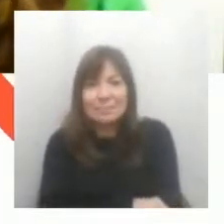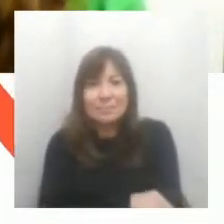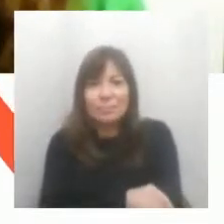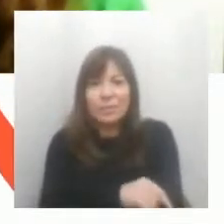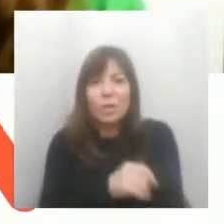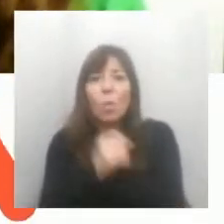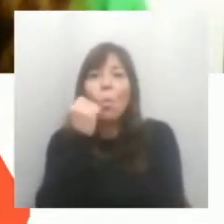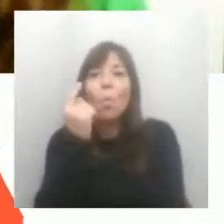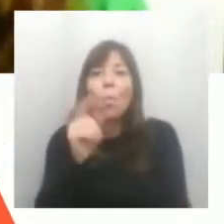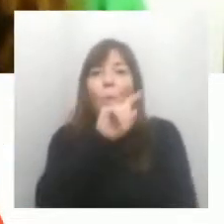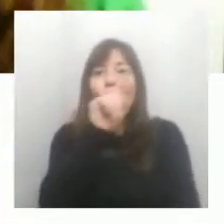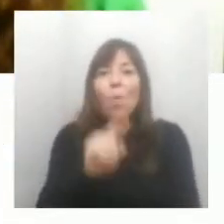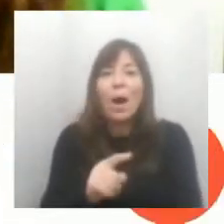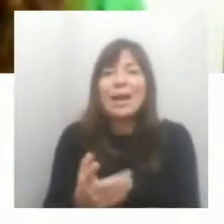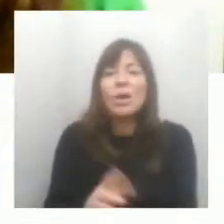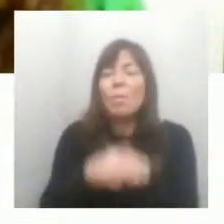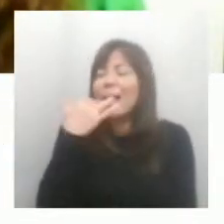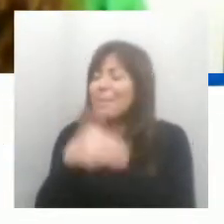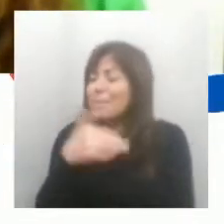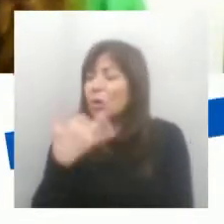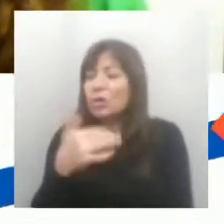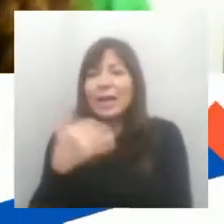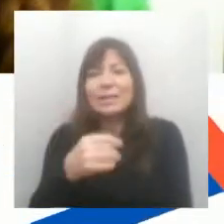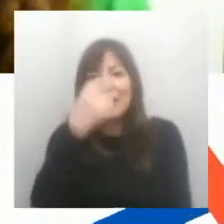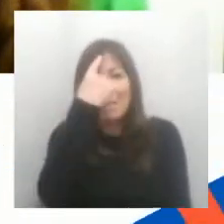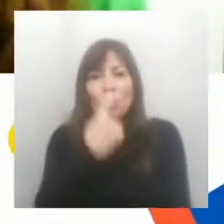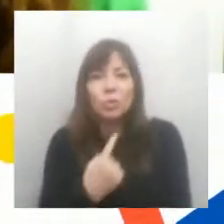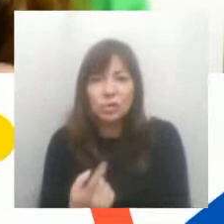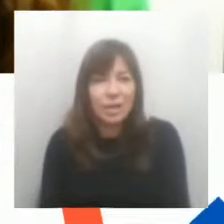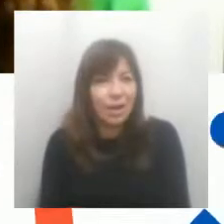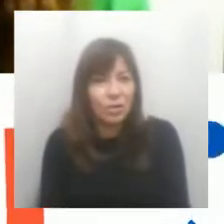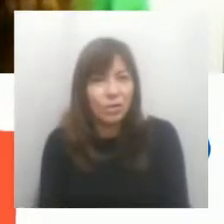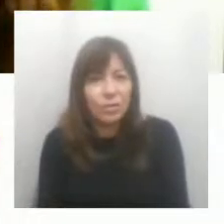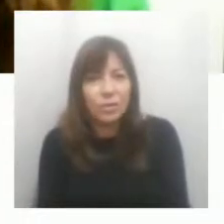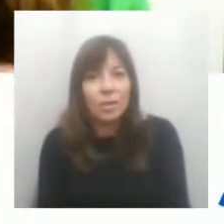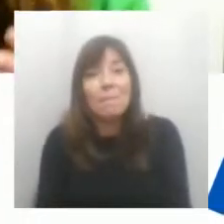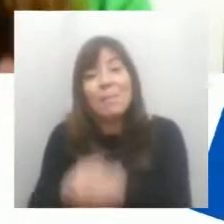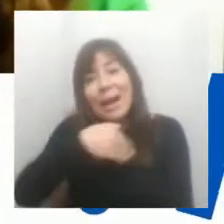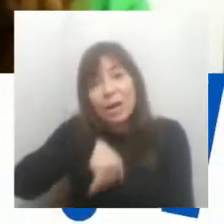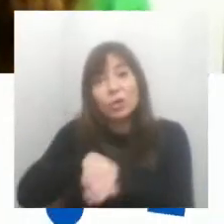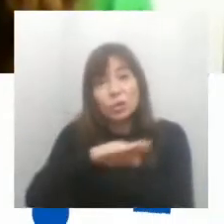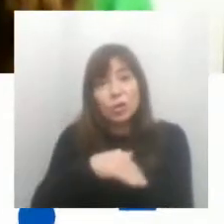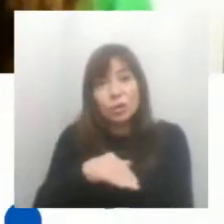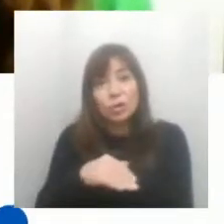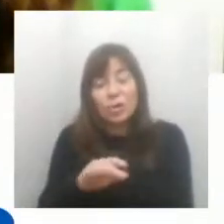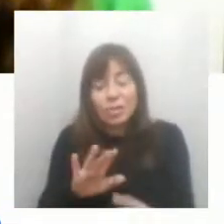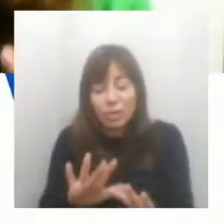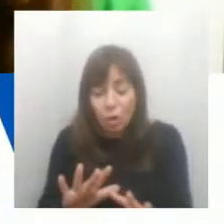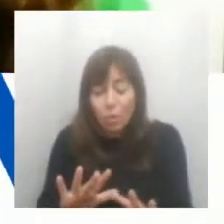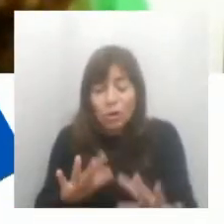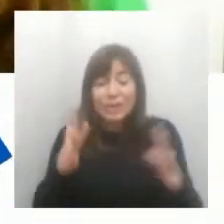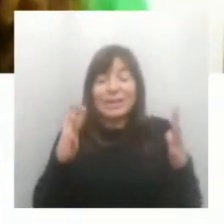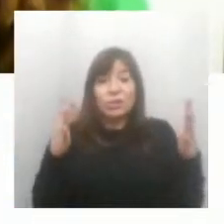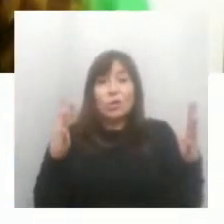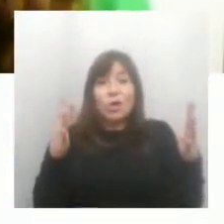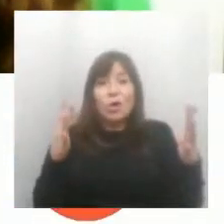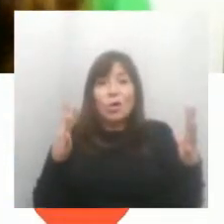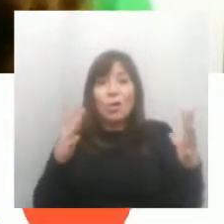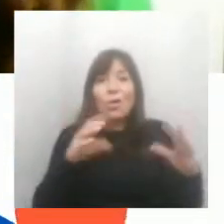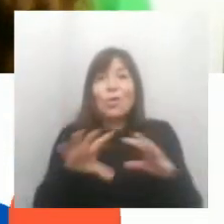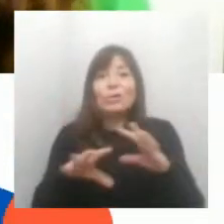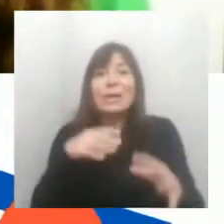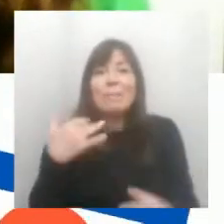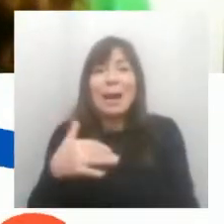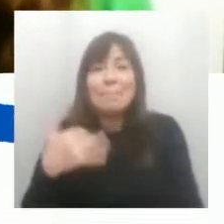o cuál es el tesoro más importante para el MEM? Déjenme contarles que para nosotros el tesoro más grande del museo son las personas que van al museo,